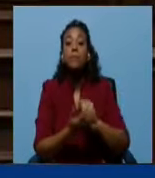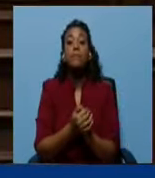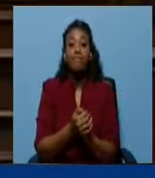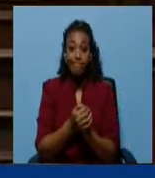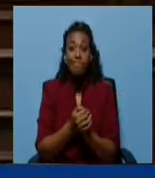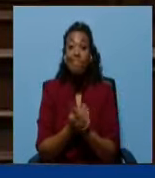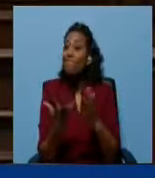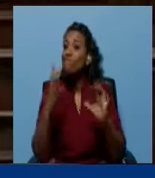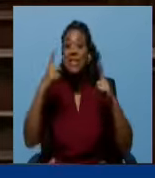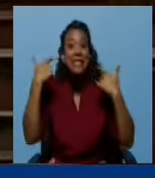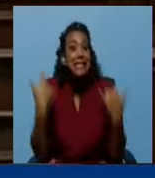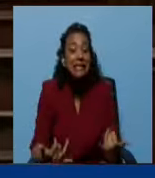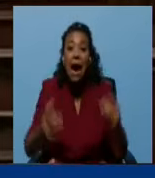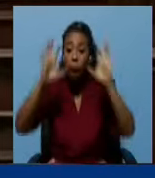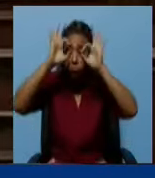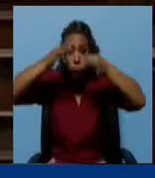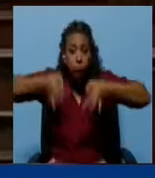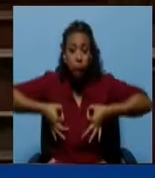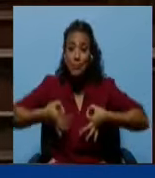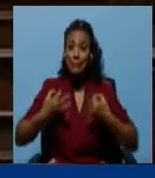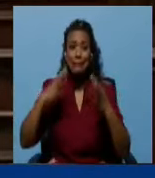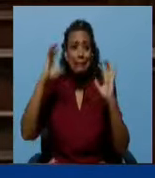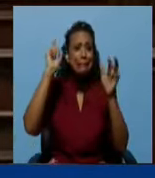Tenemos que meterle una revisión integral,